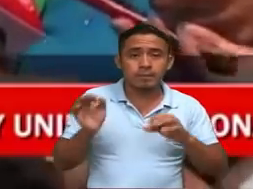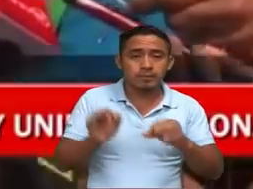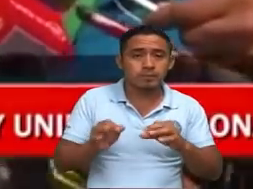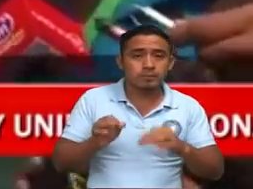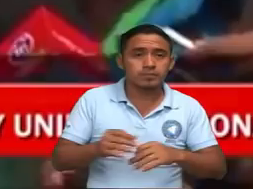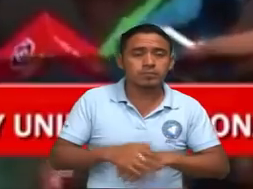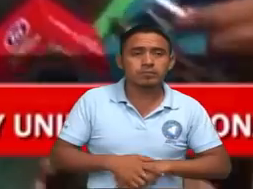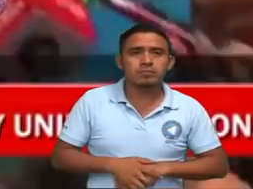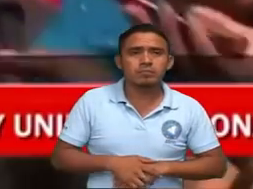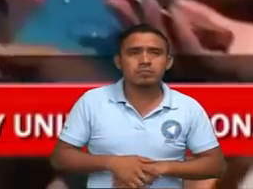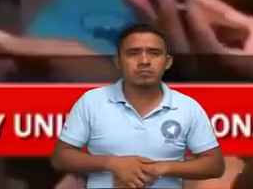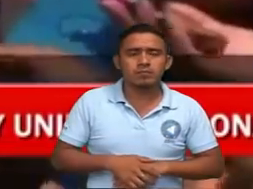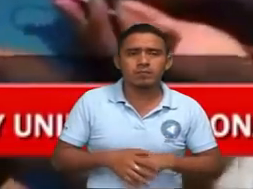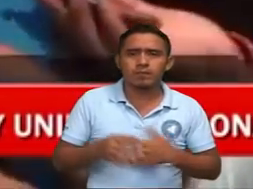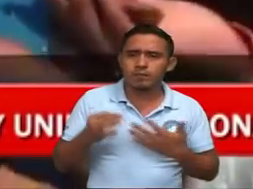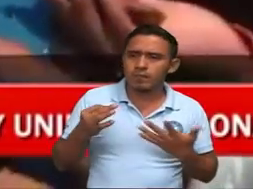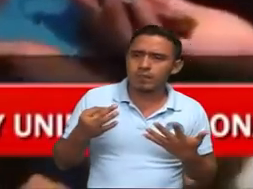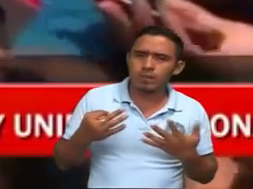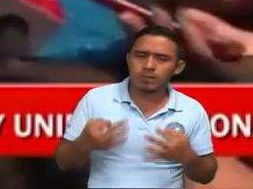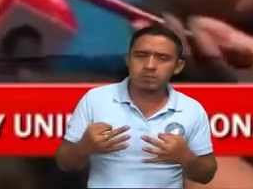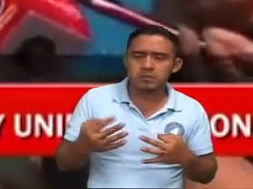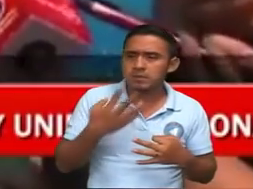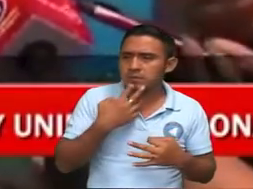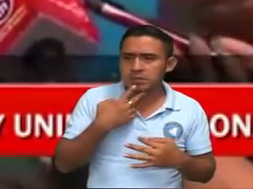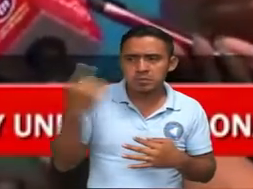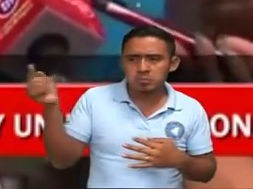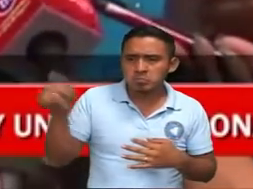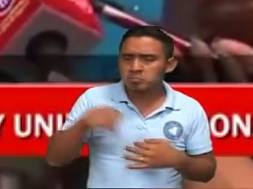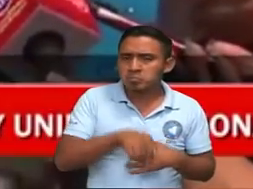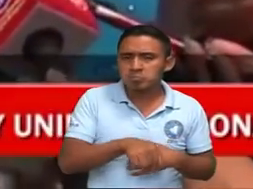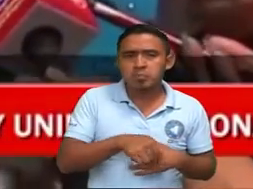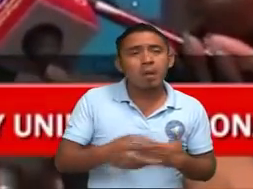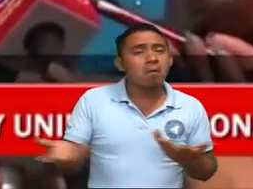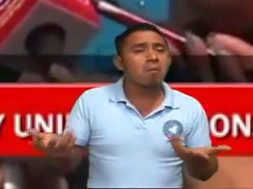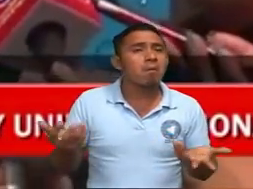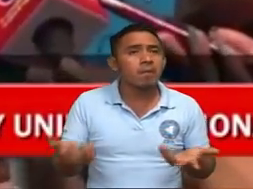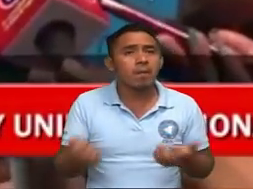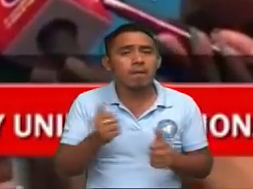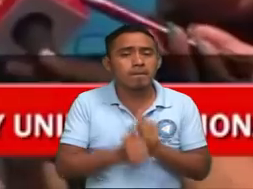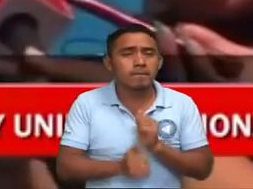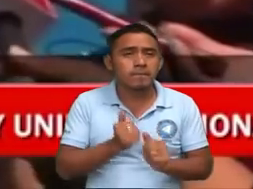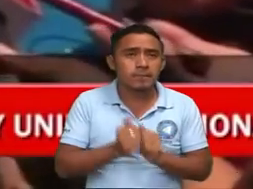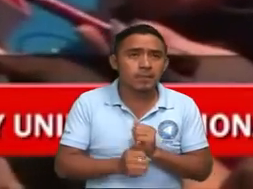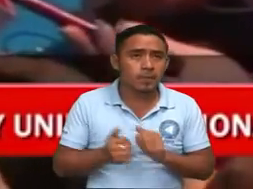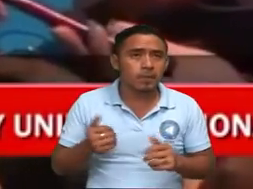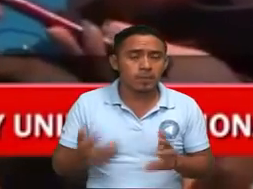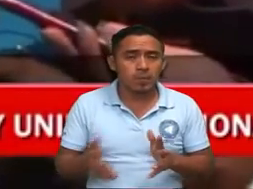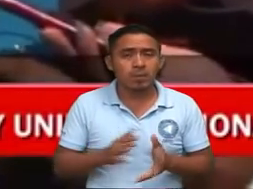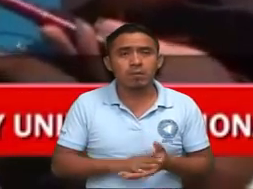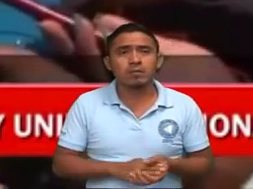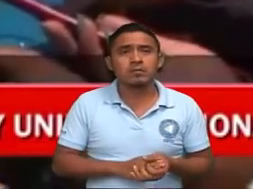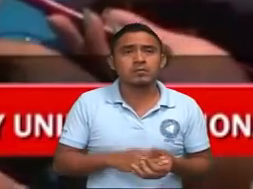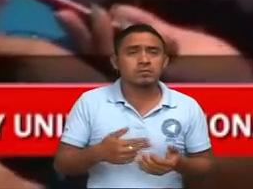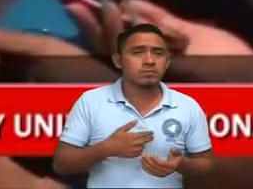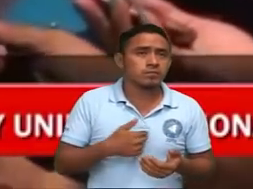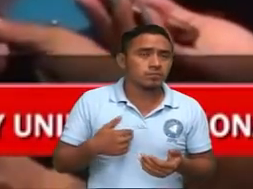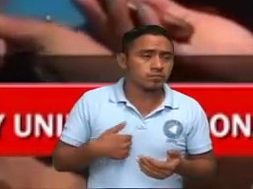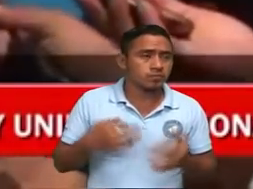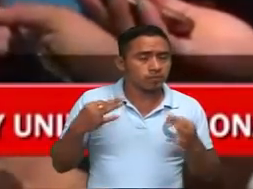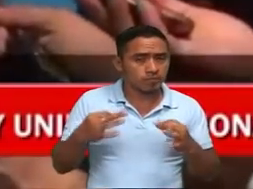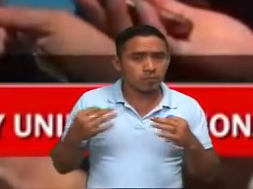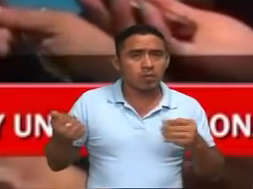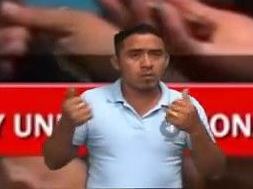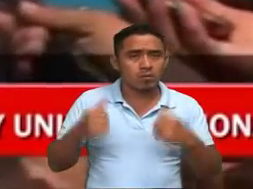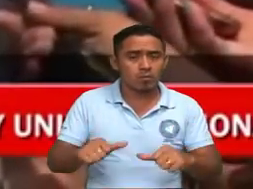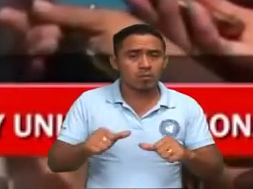que la contraparte no se presenta, violentando los acuerdos que estamos consensuados, que hemos